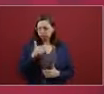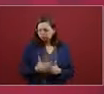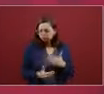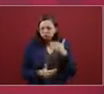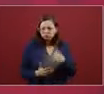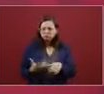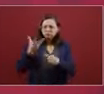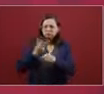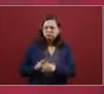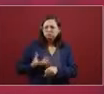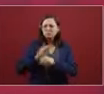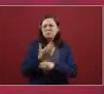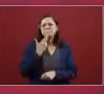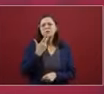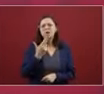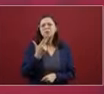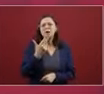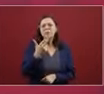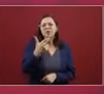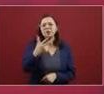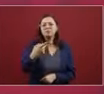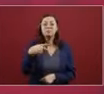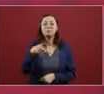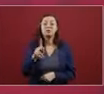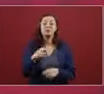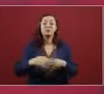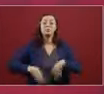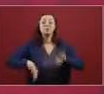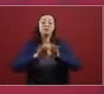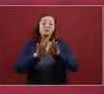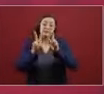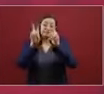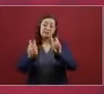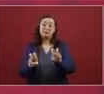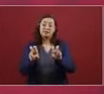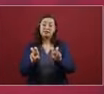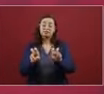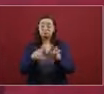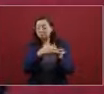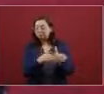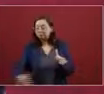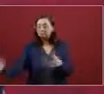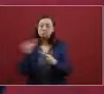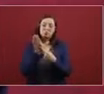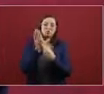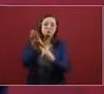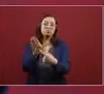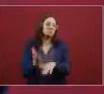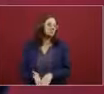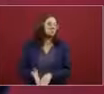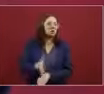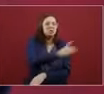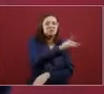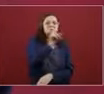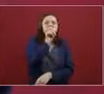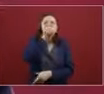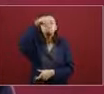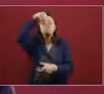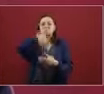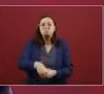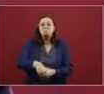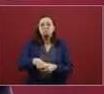Lo importante es que estos temas antes no se tocaban, no se sabía nada